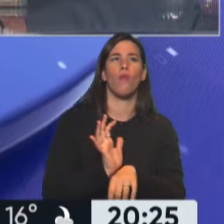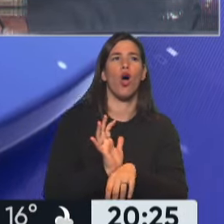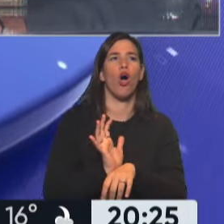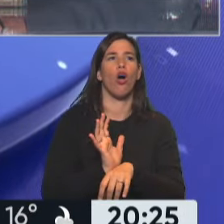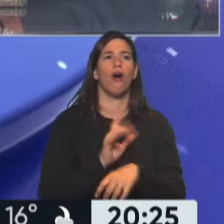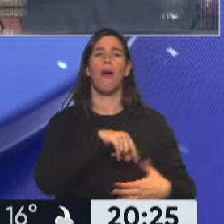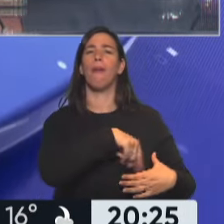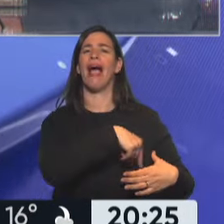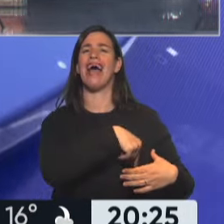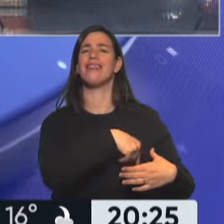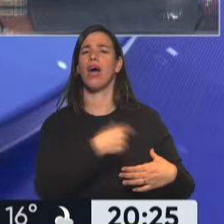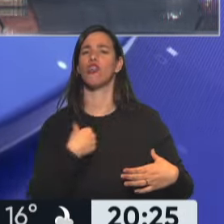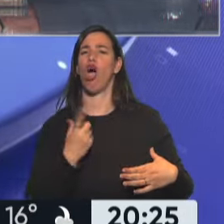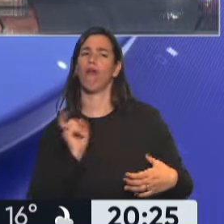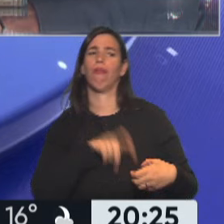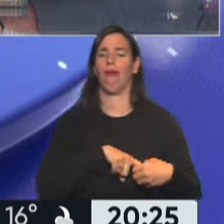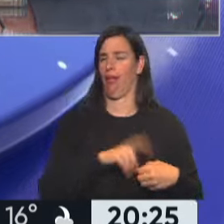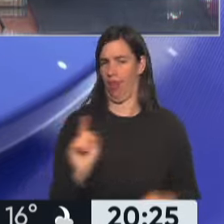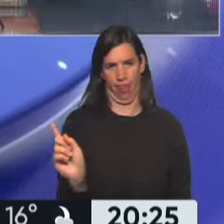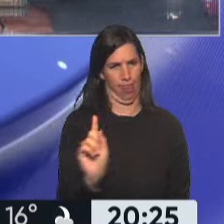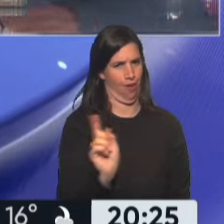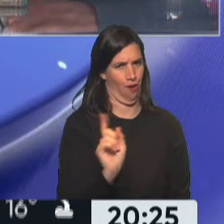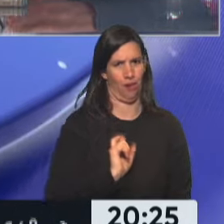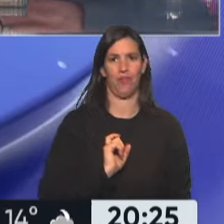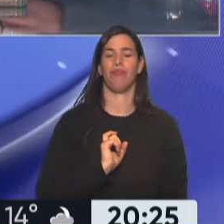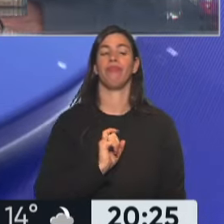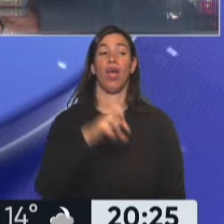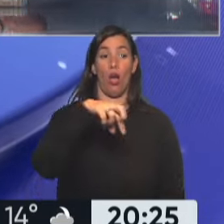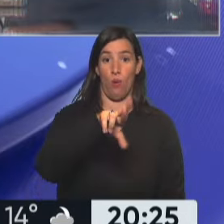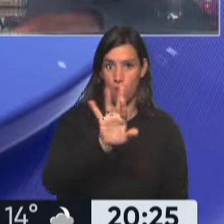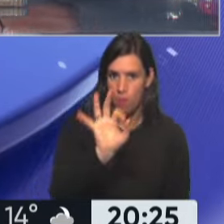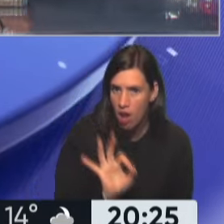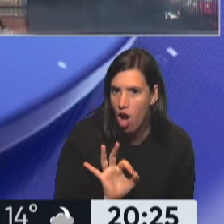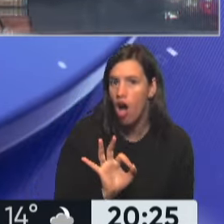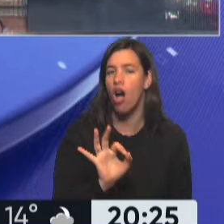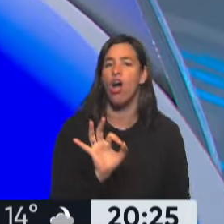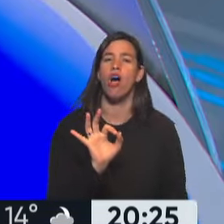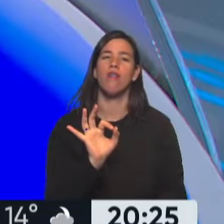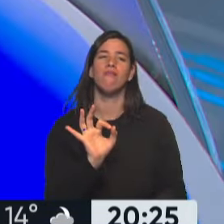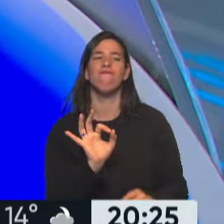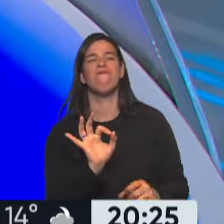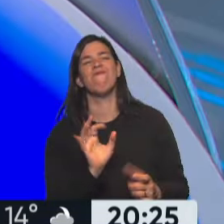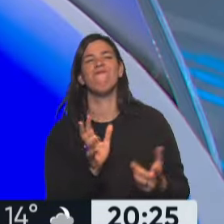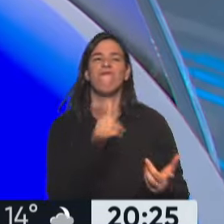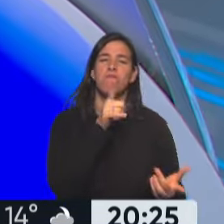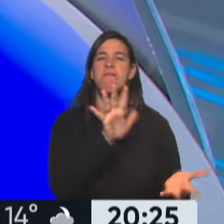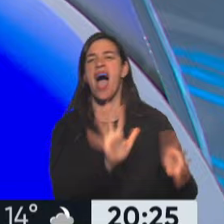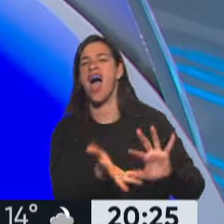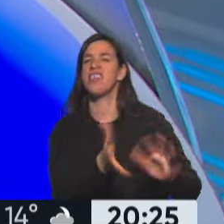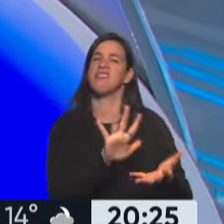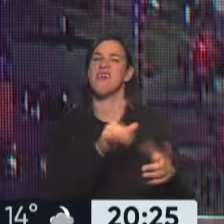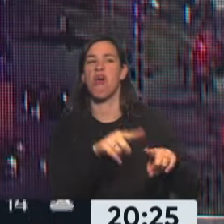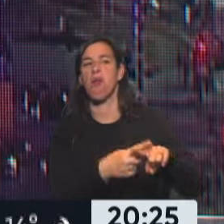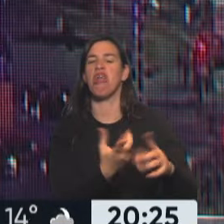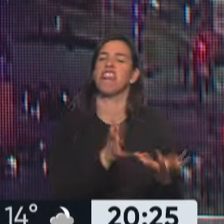casta tradicional finalmente el pro es más de lo mismo en cuanto a la política